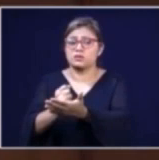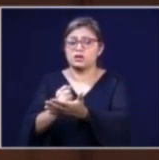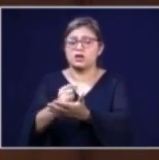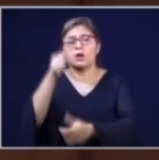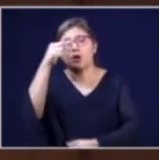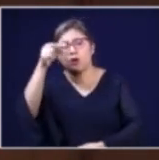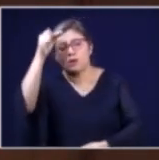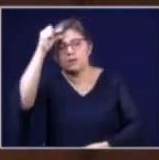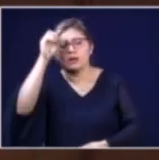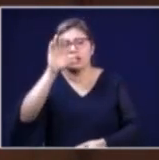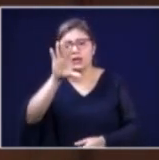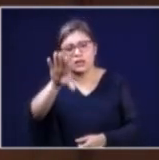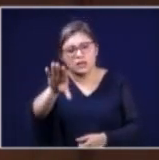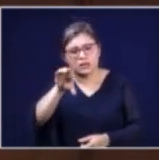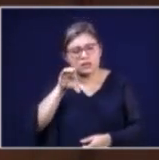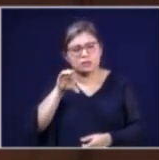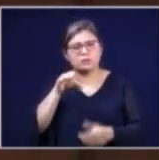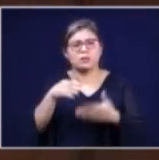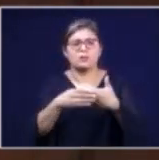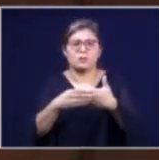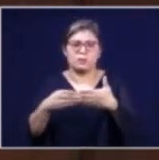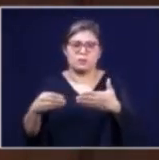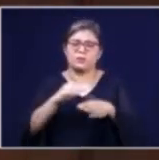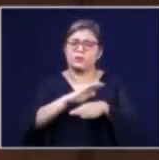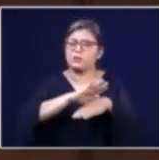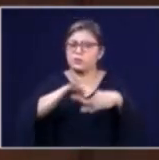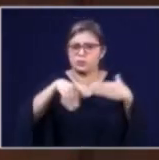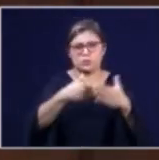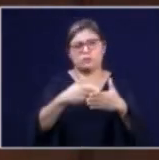de 500 balboas a la población,